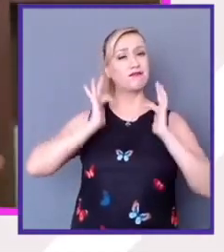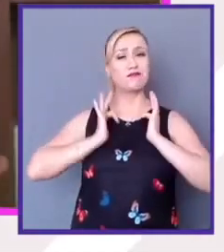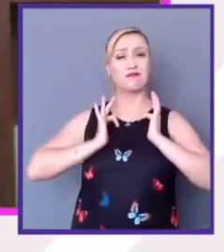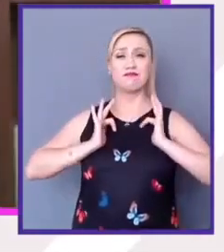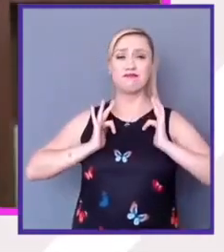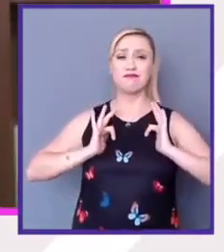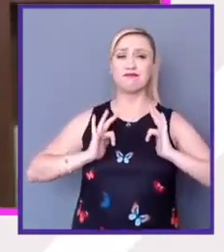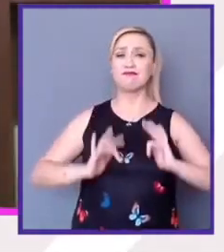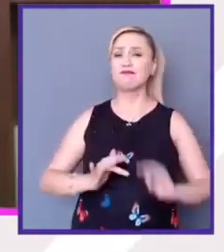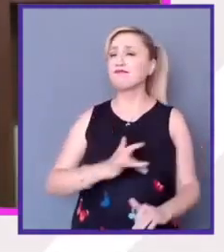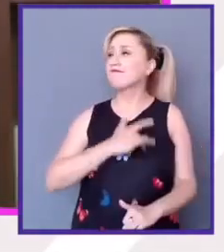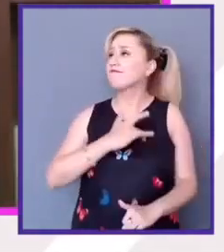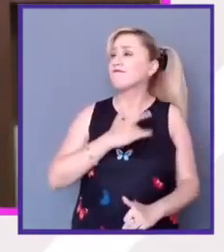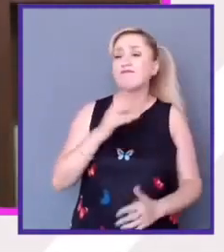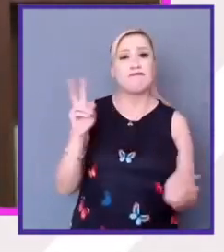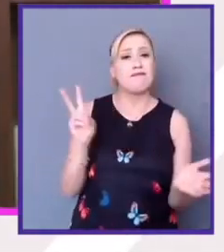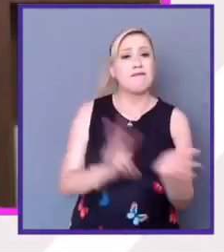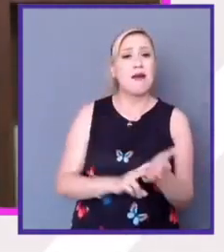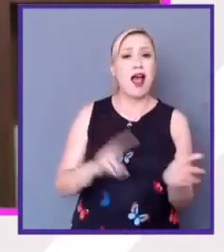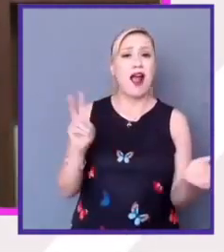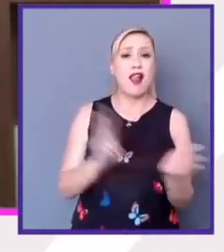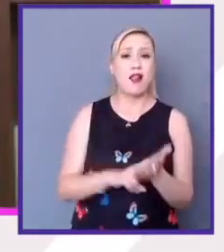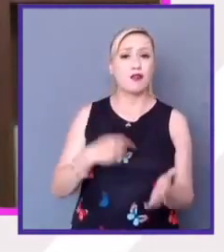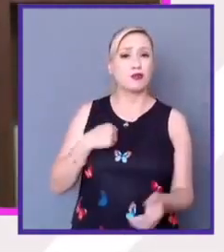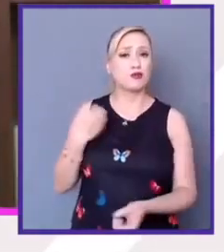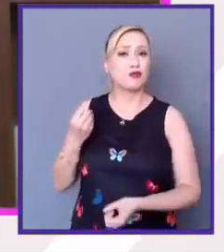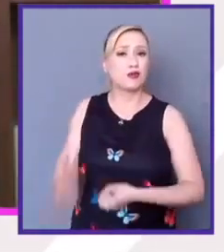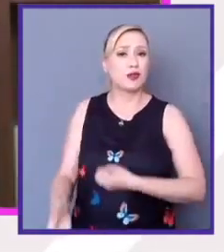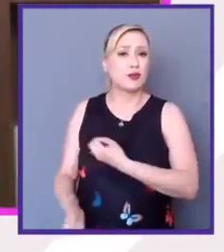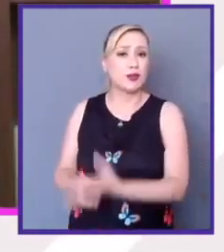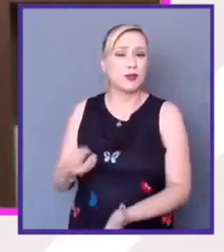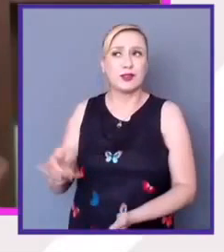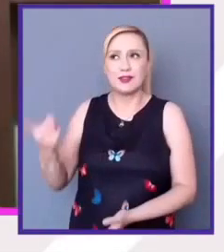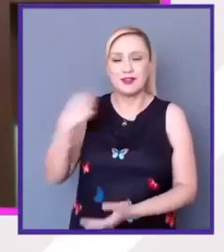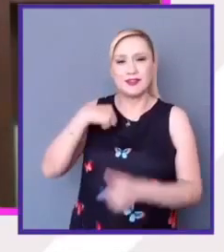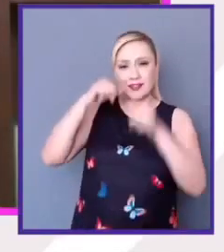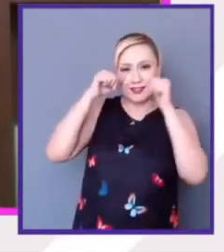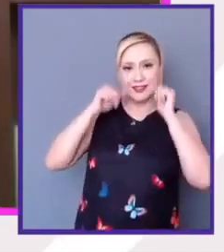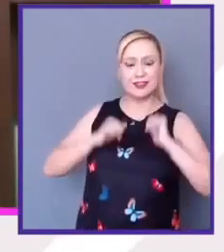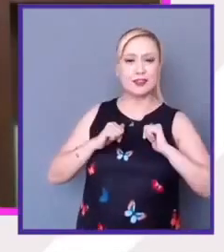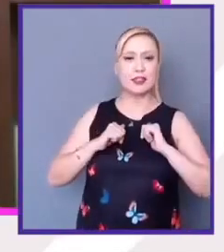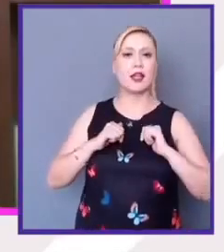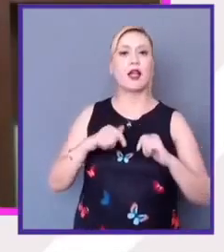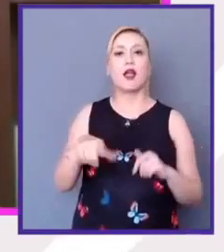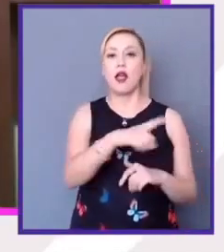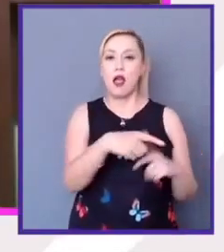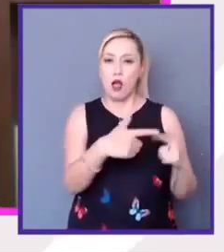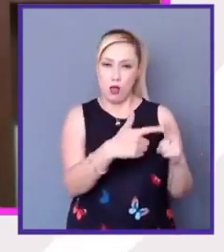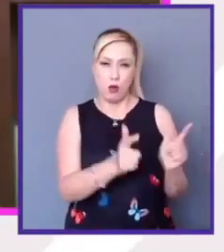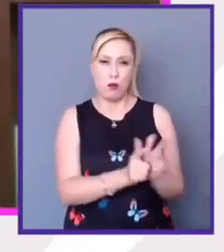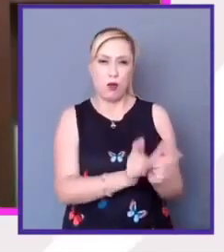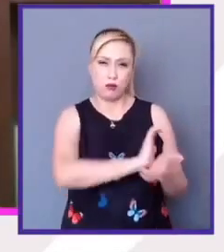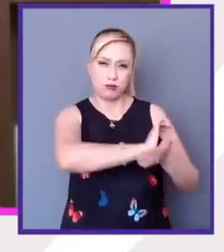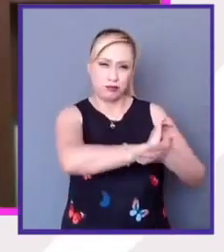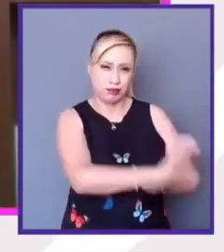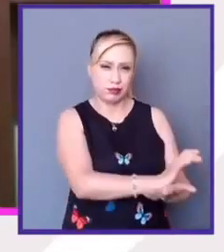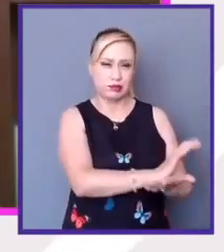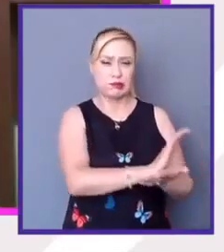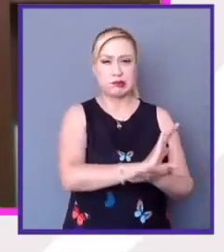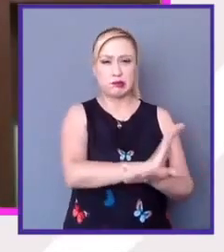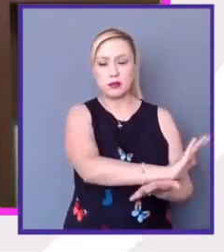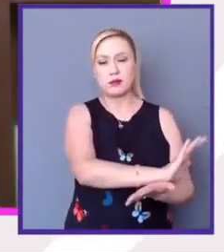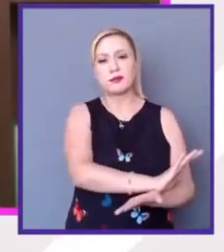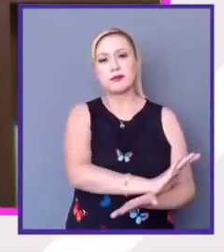sentir que tus aportaciones son valoradas. Y muchos grupos que se encuentran en situación de discriminación o vulnerabilidad